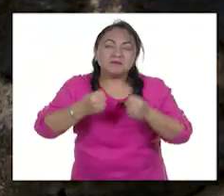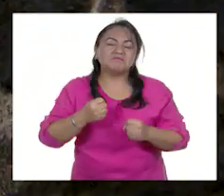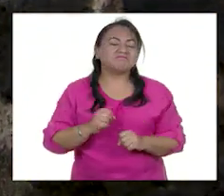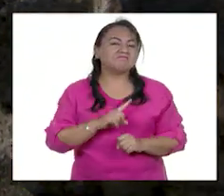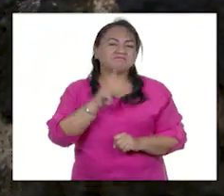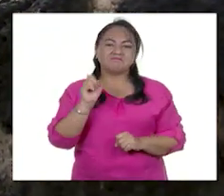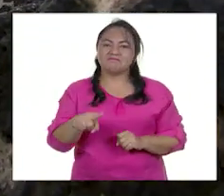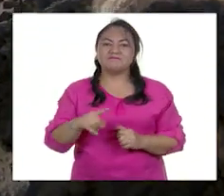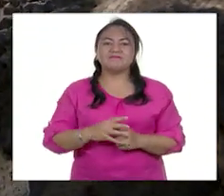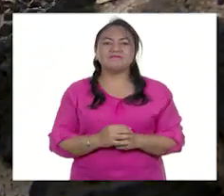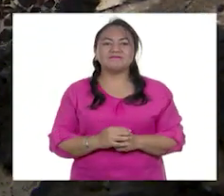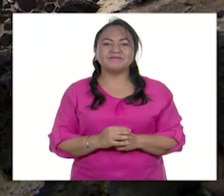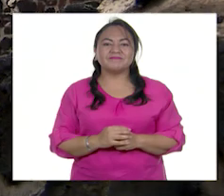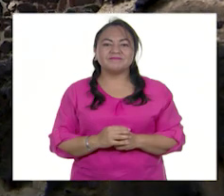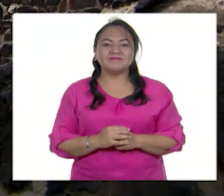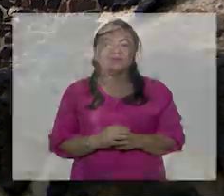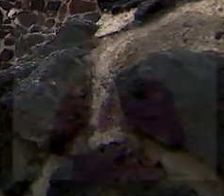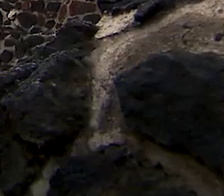certeza.